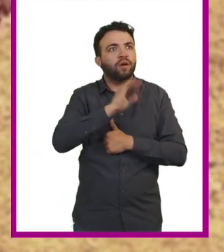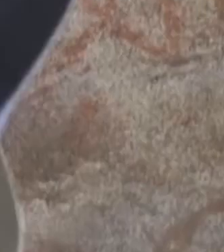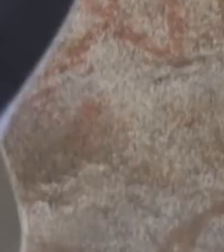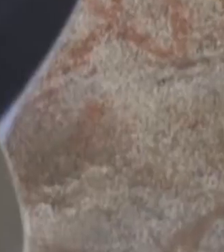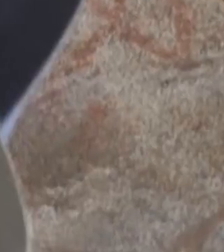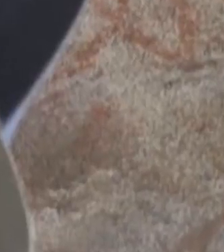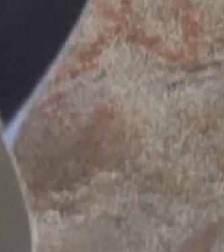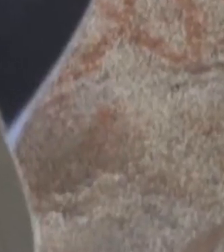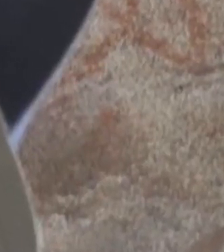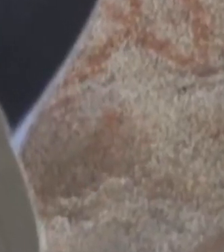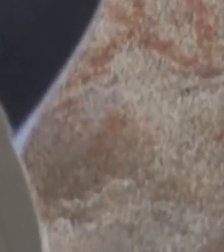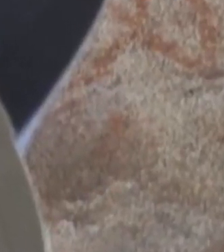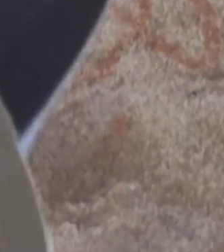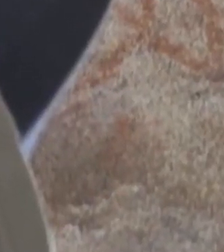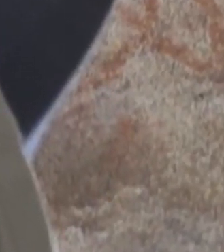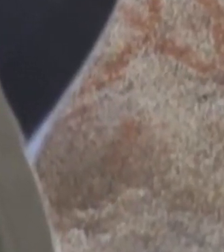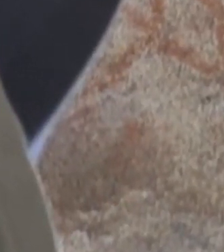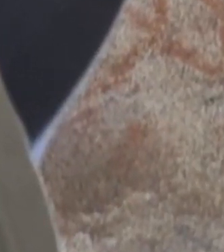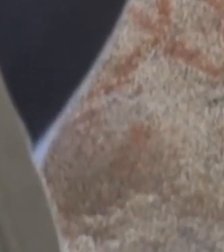conocer.